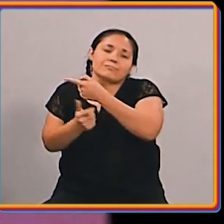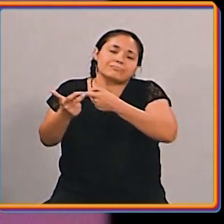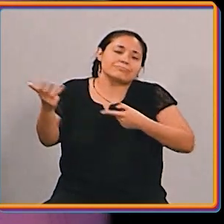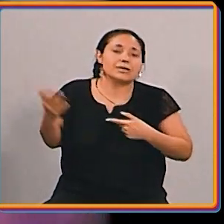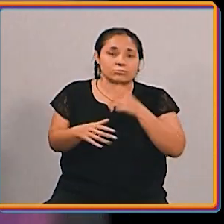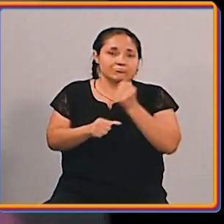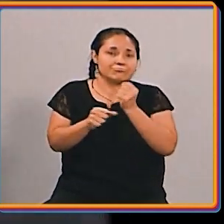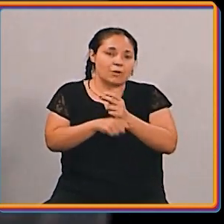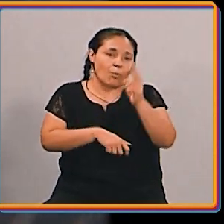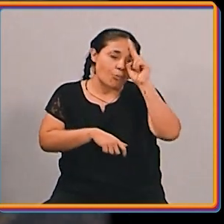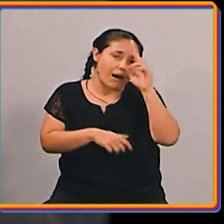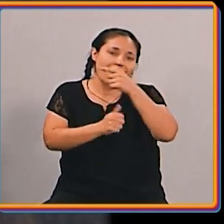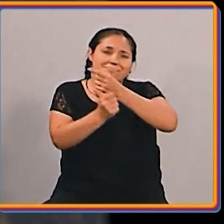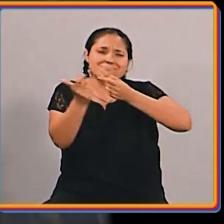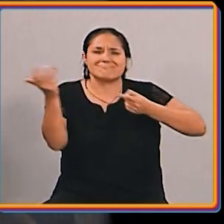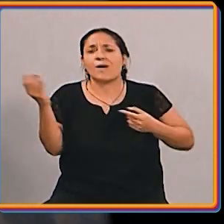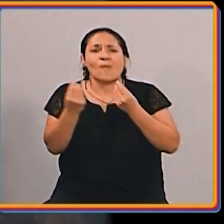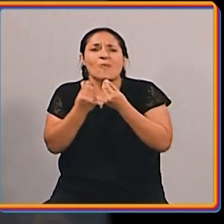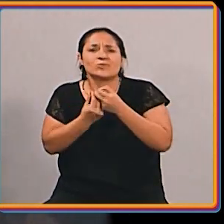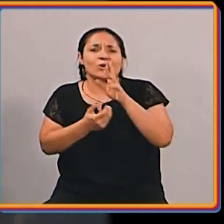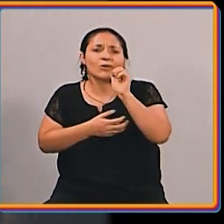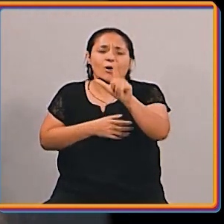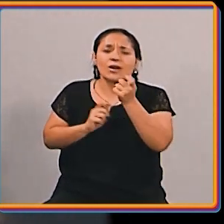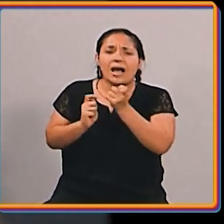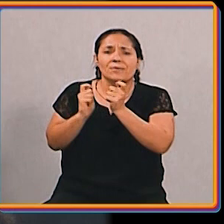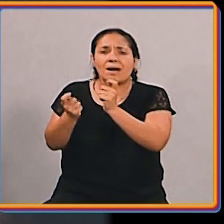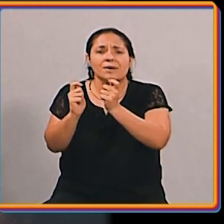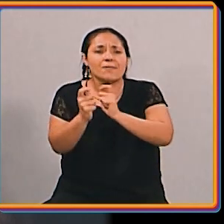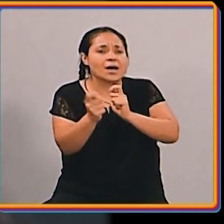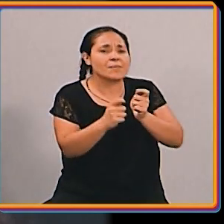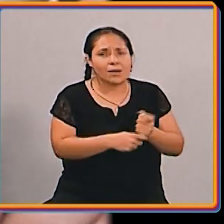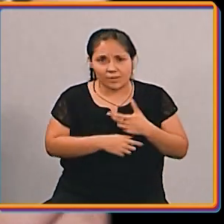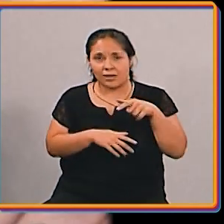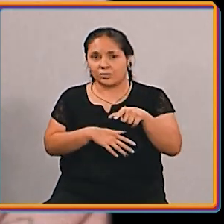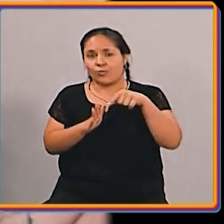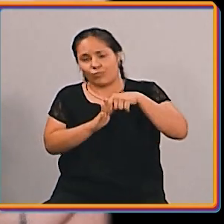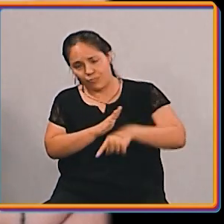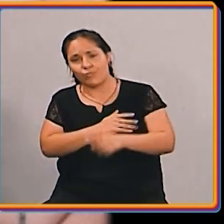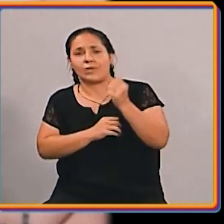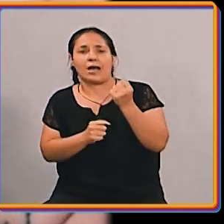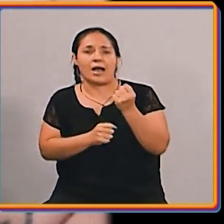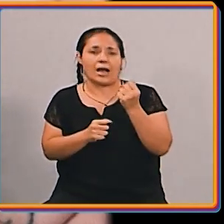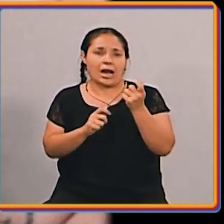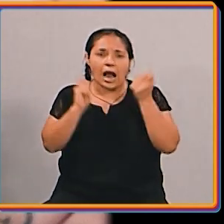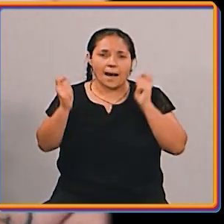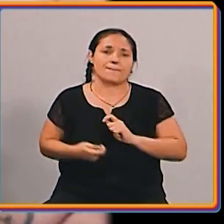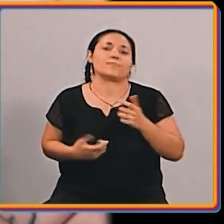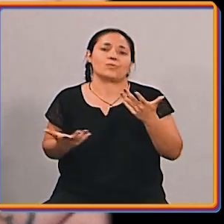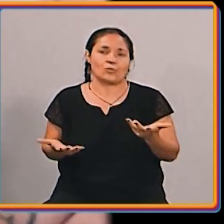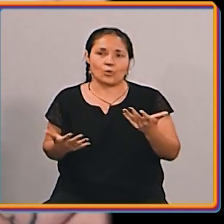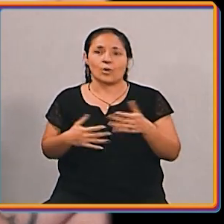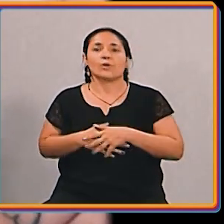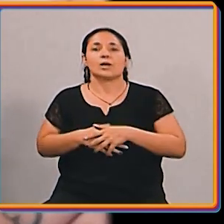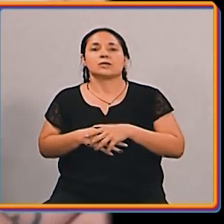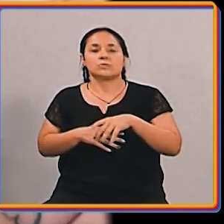tema, mientras ellos trabajan. Entonces, son muchos los roles que tienen que cambiar. Realmente, ese es un cambio mucho más profundo.